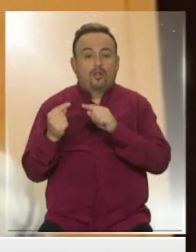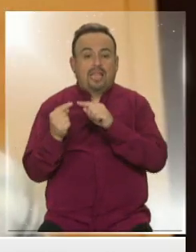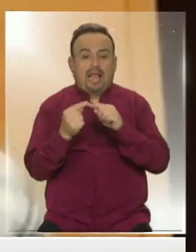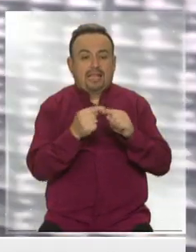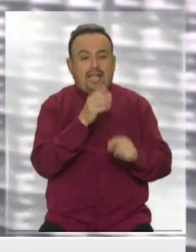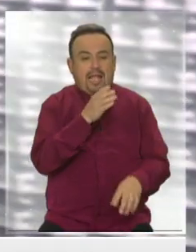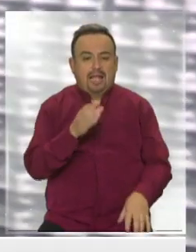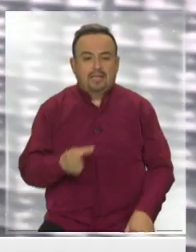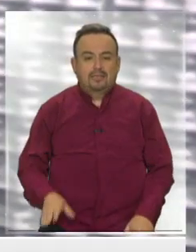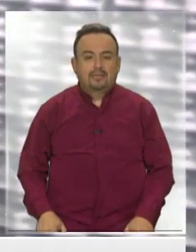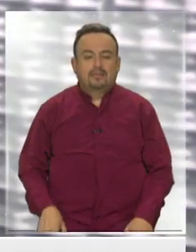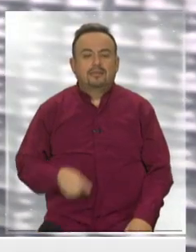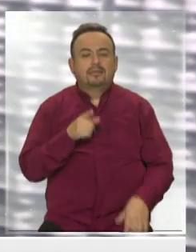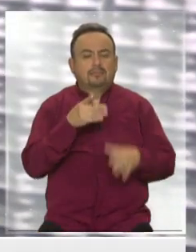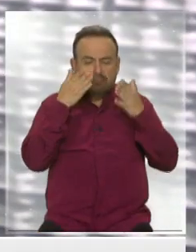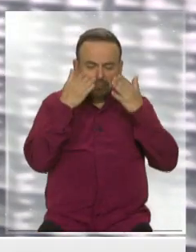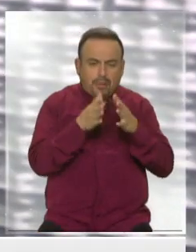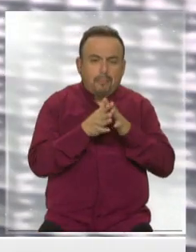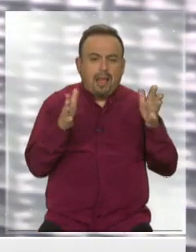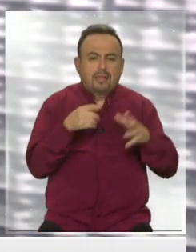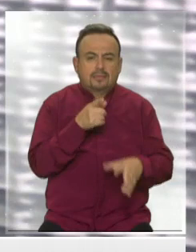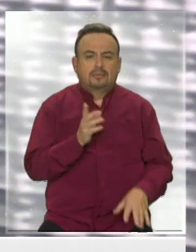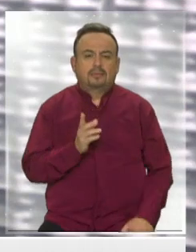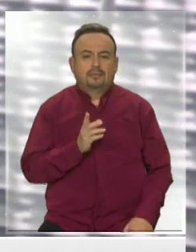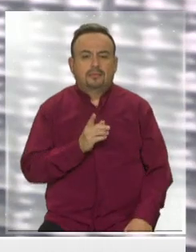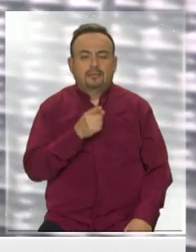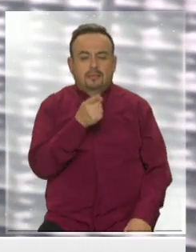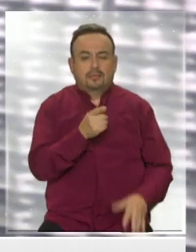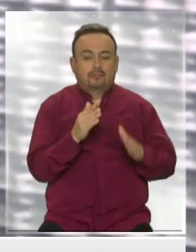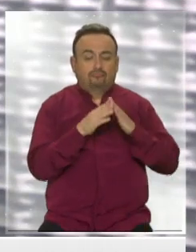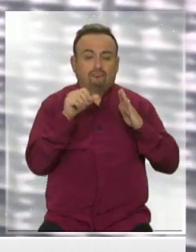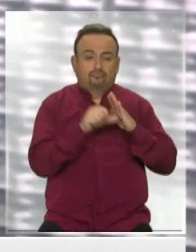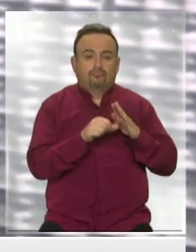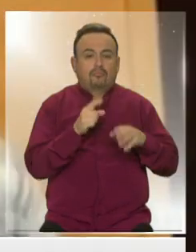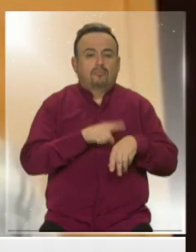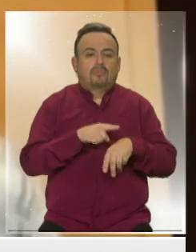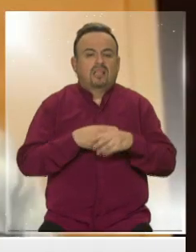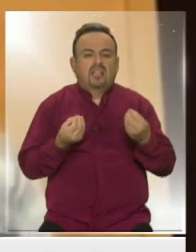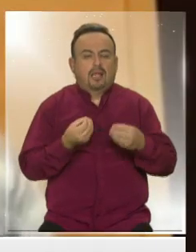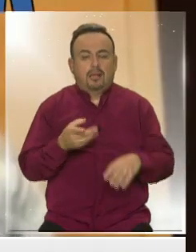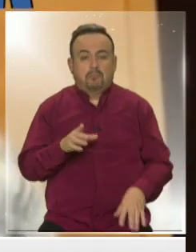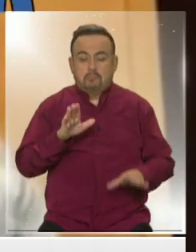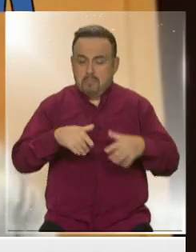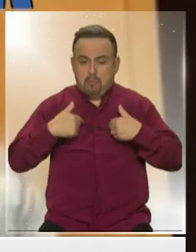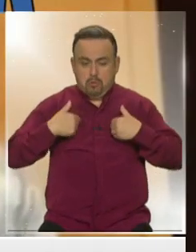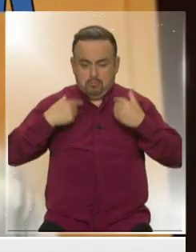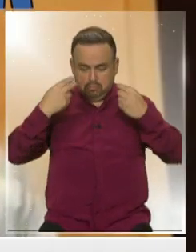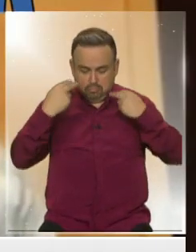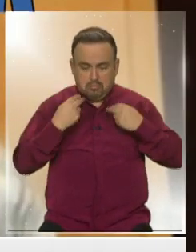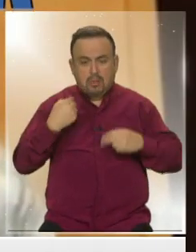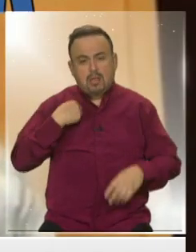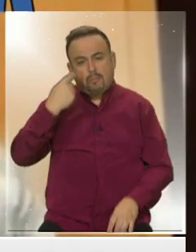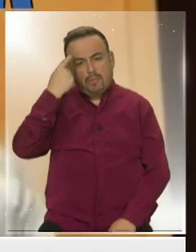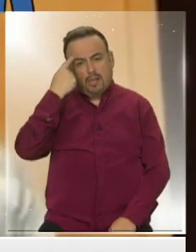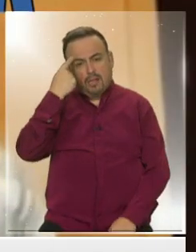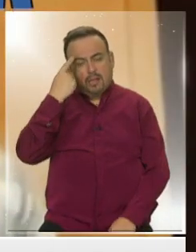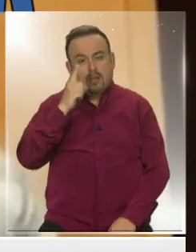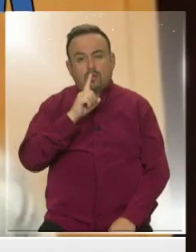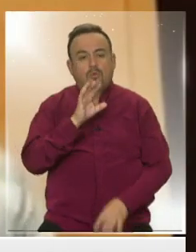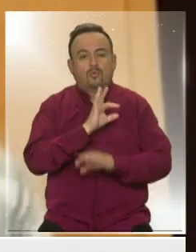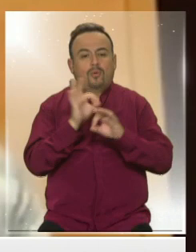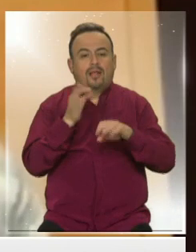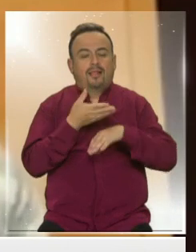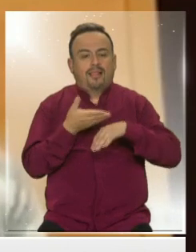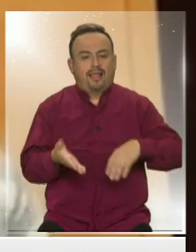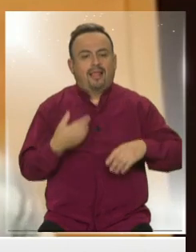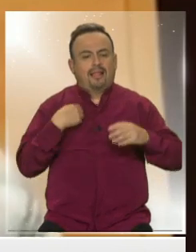con la gente. ¿A quién le estás dedicando últimamente en época de cuarentena más tiempo, Pollo? A mí mismo, a pensar un poco, nunca es tarde para